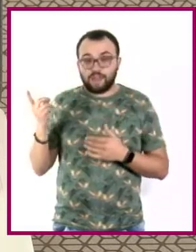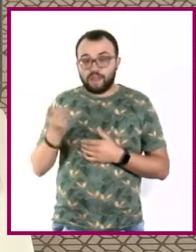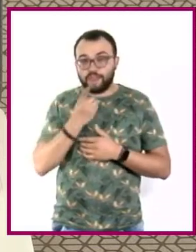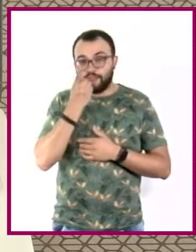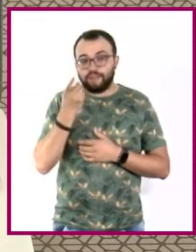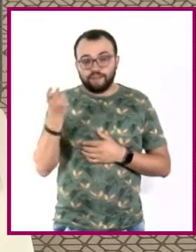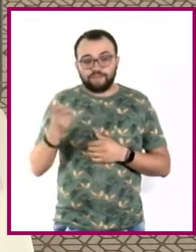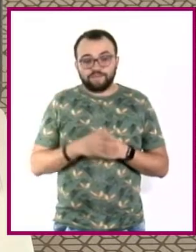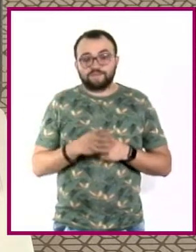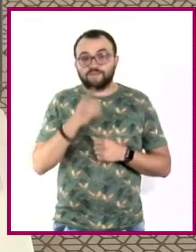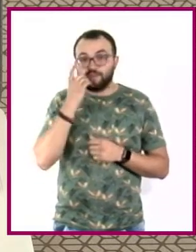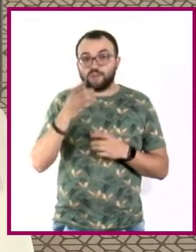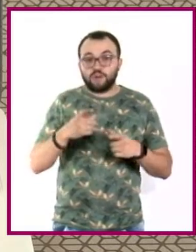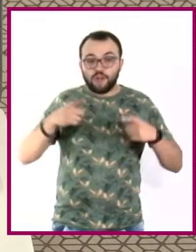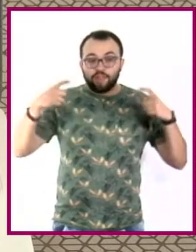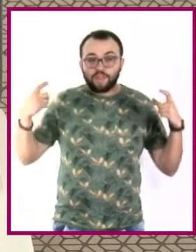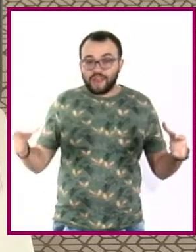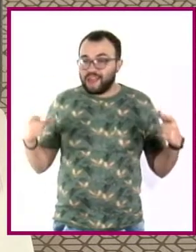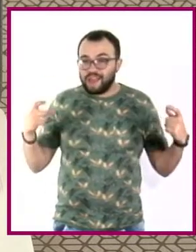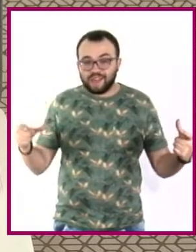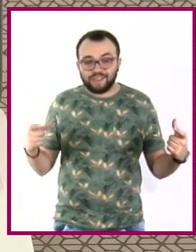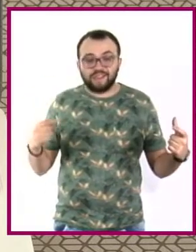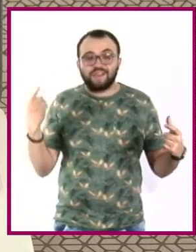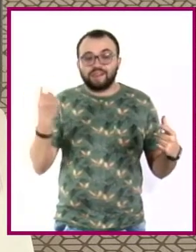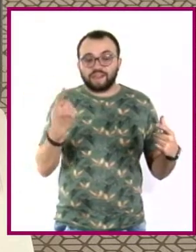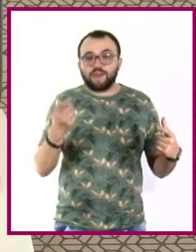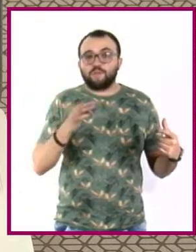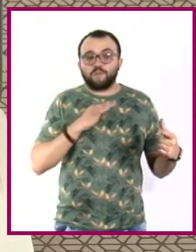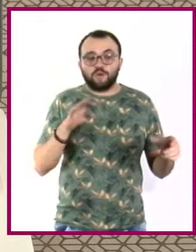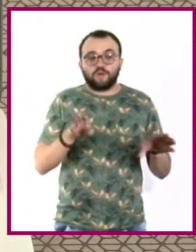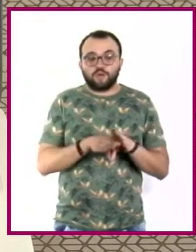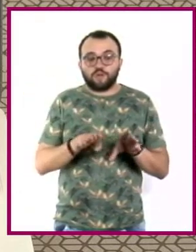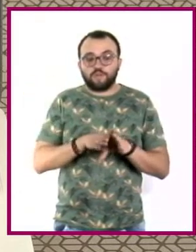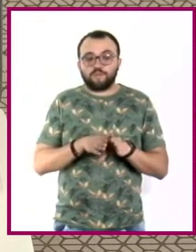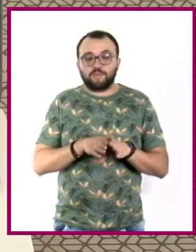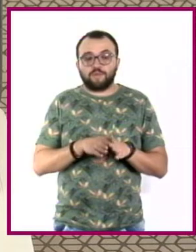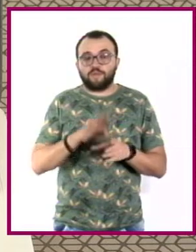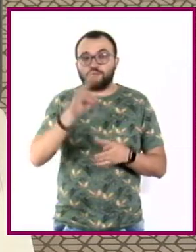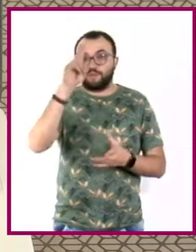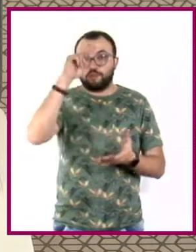y iba a ser tan grande que iba a alcanzar su clímax en el